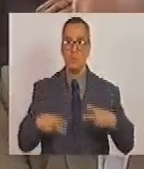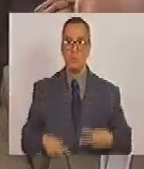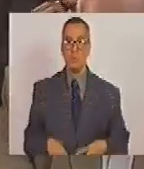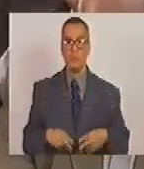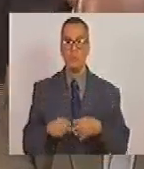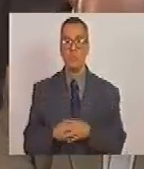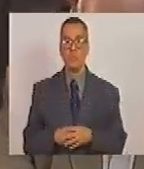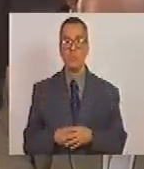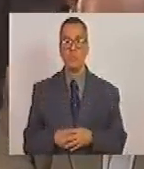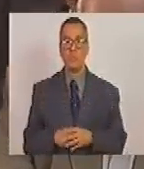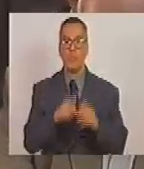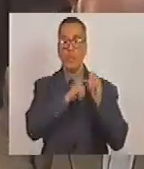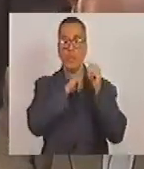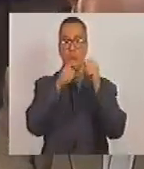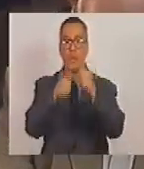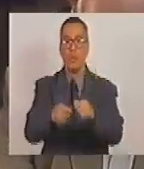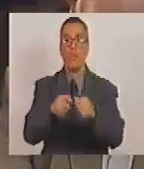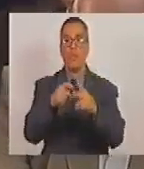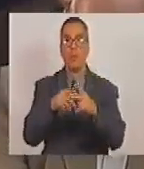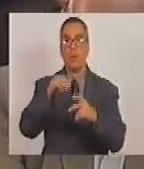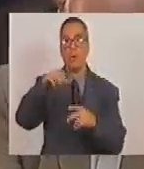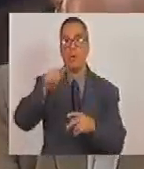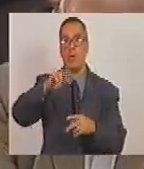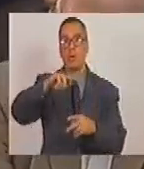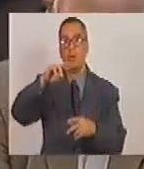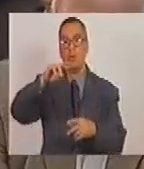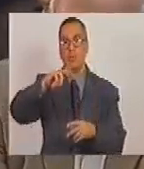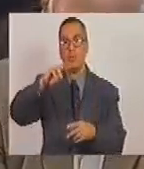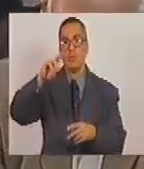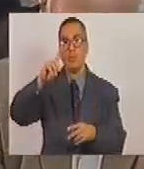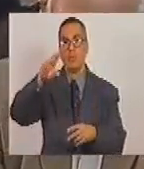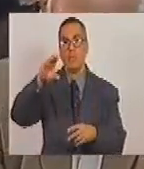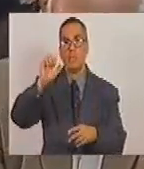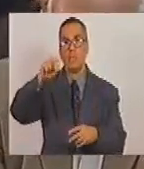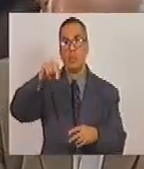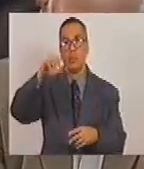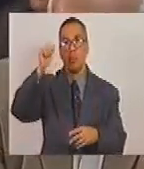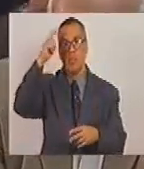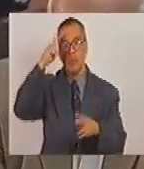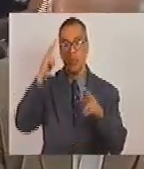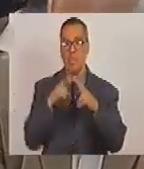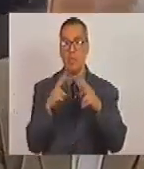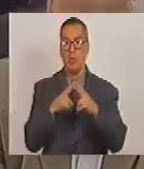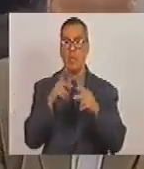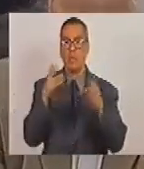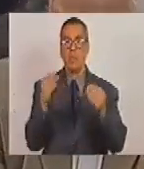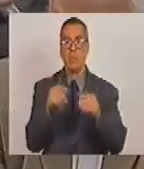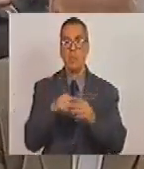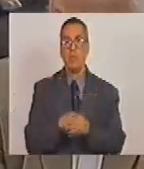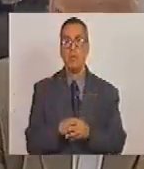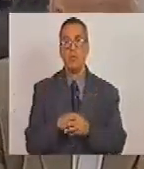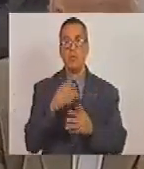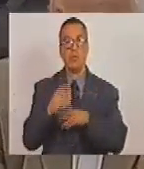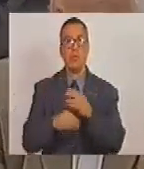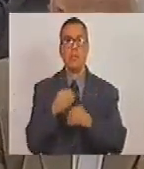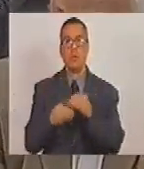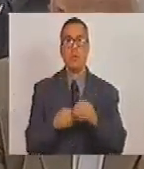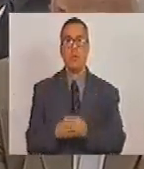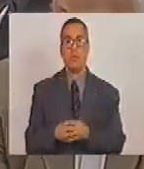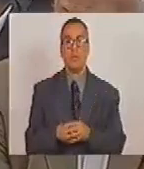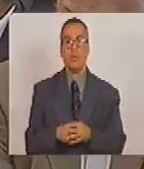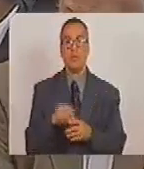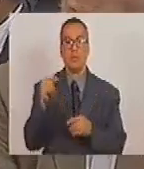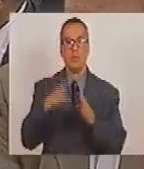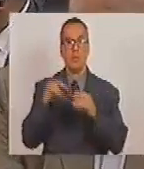su designación como cardenal es un reconocimiento a tanto que ha dado por